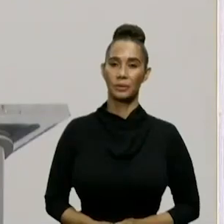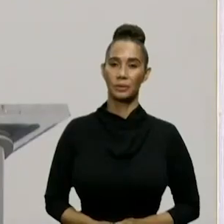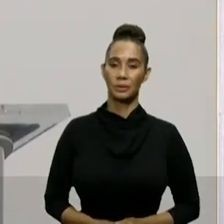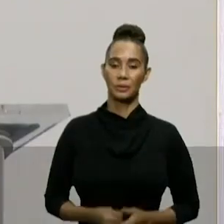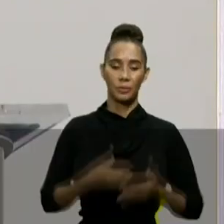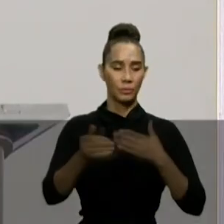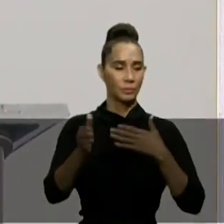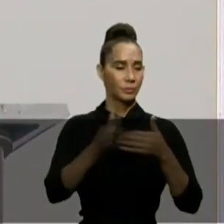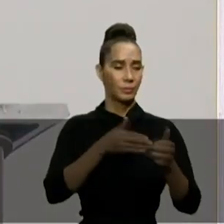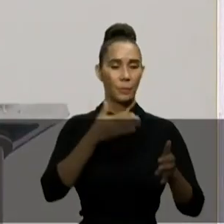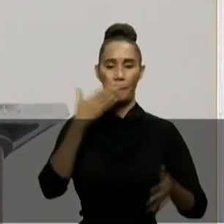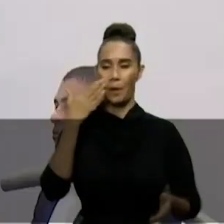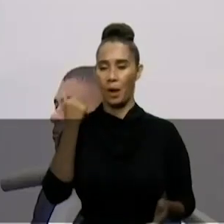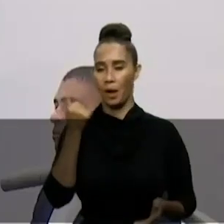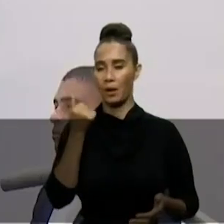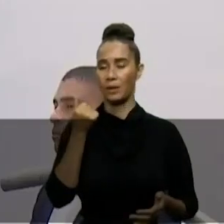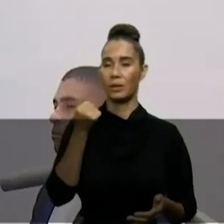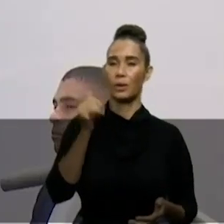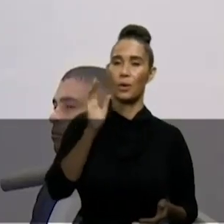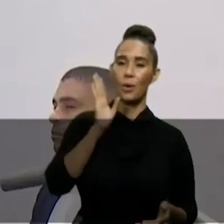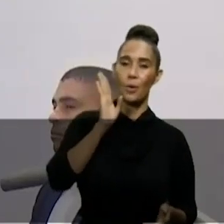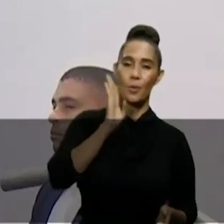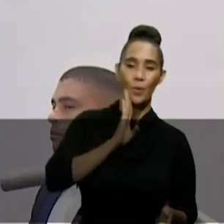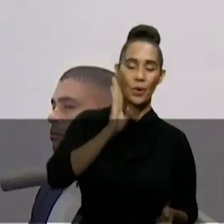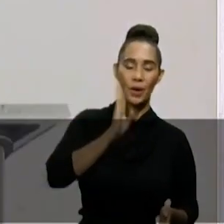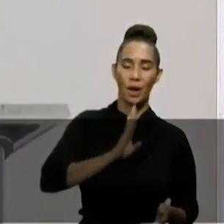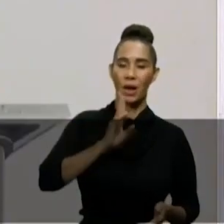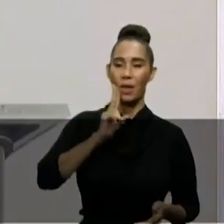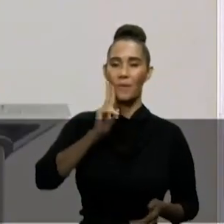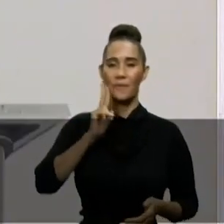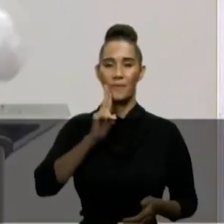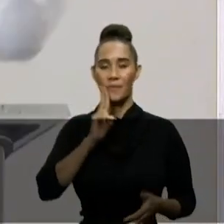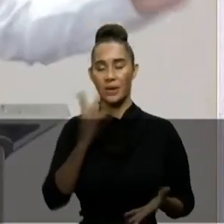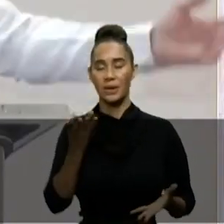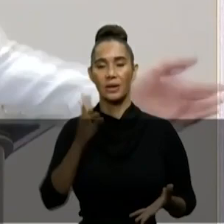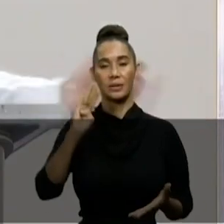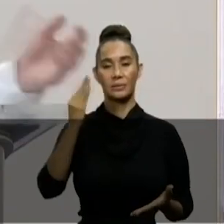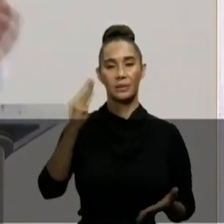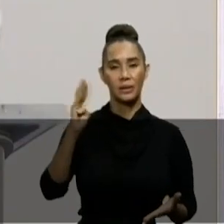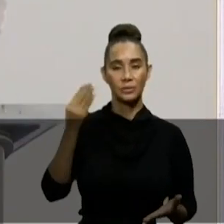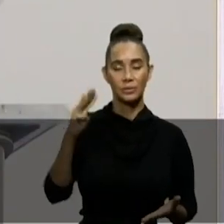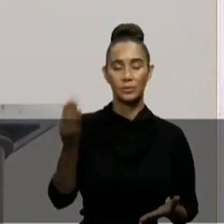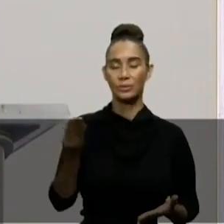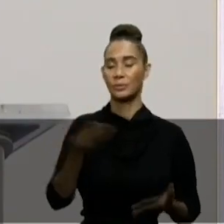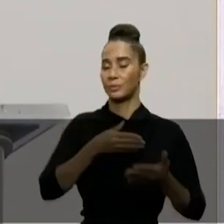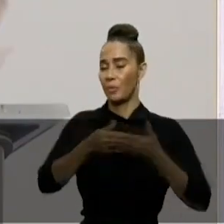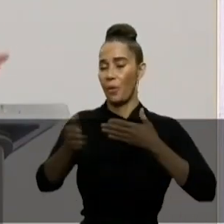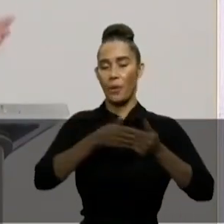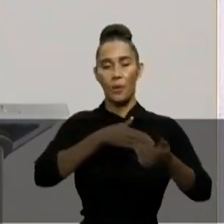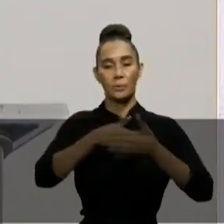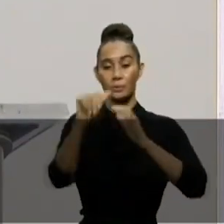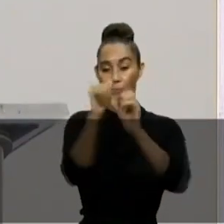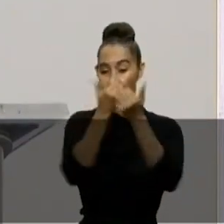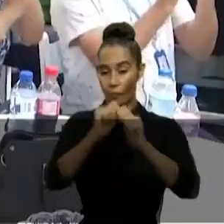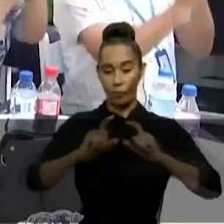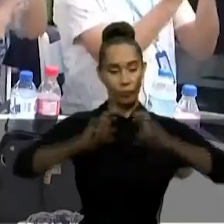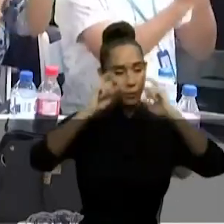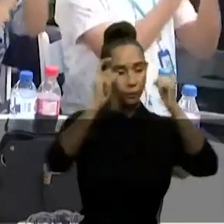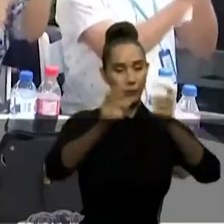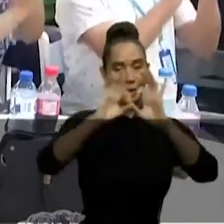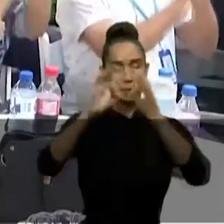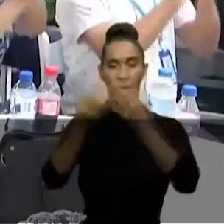Aunque sean blancos, aunque sean morados, aunque sean verdes, aunque sean azules, vamos a entregarlos a los que